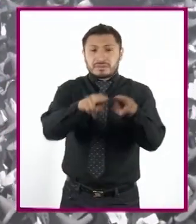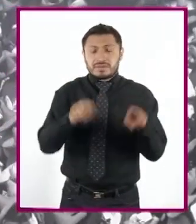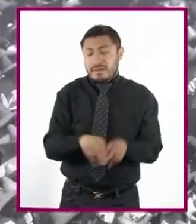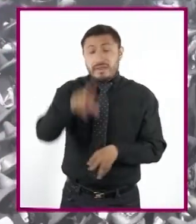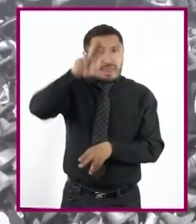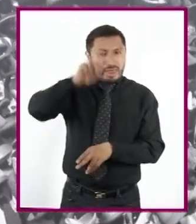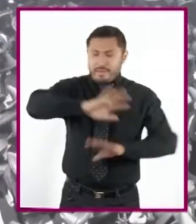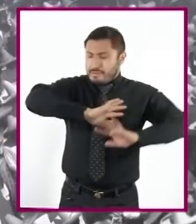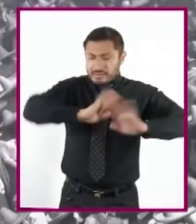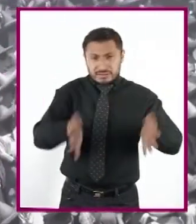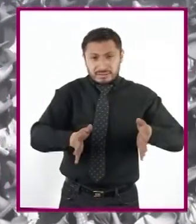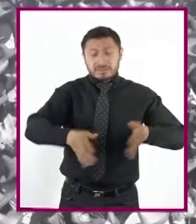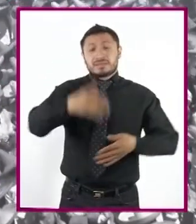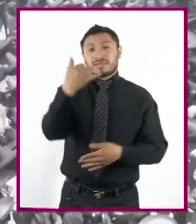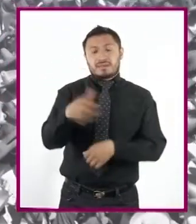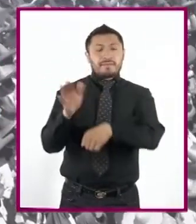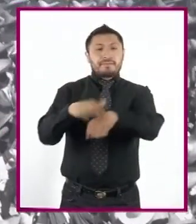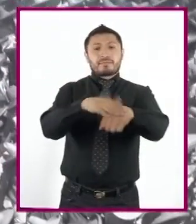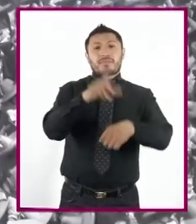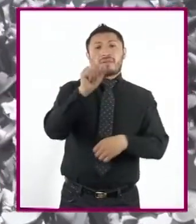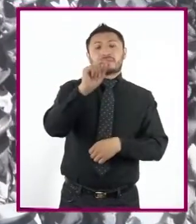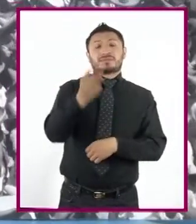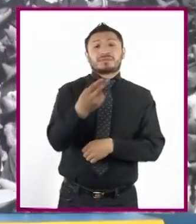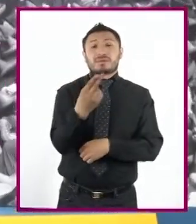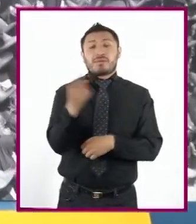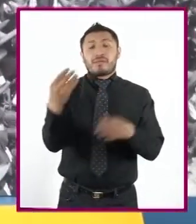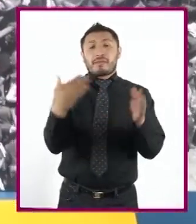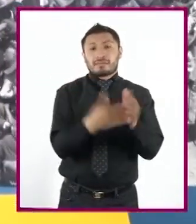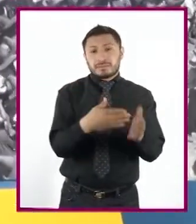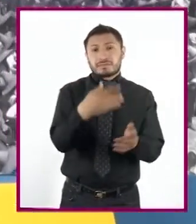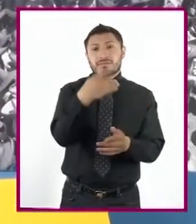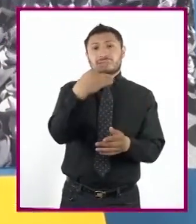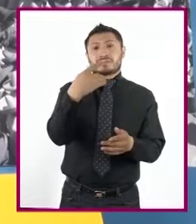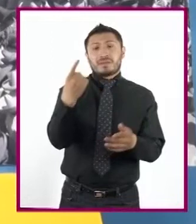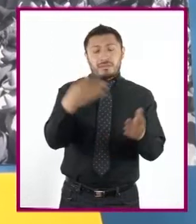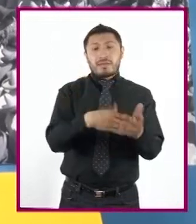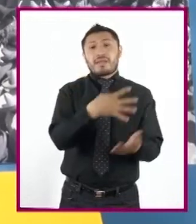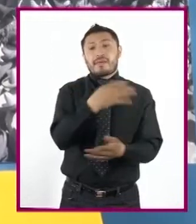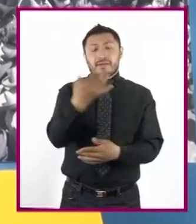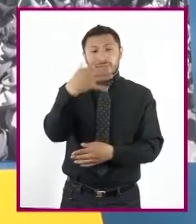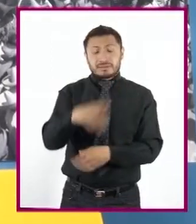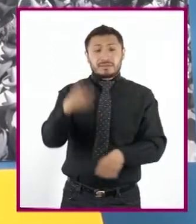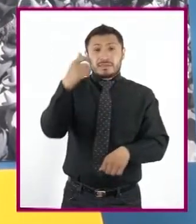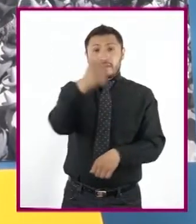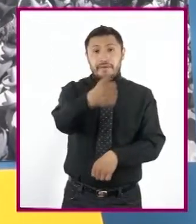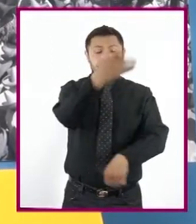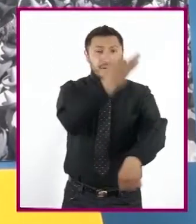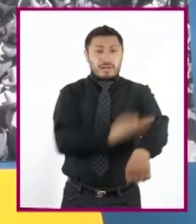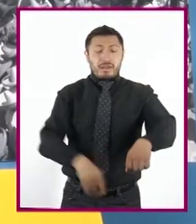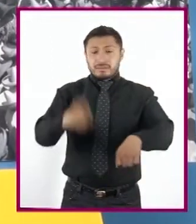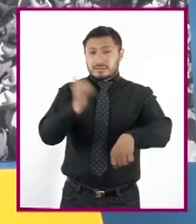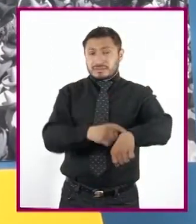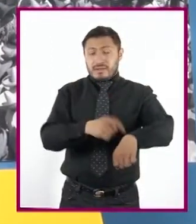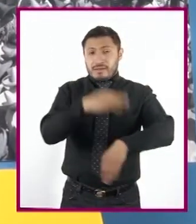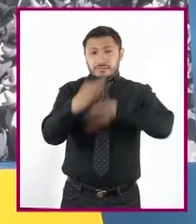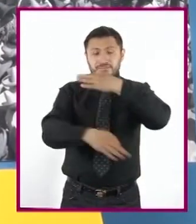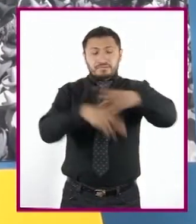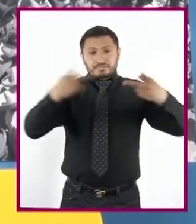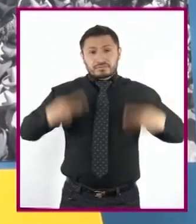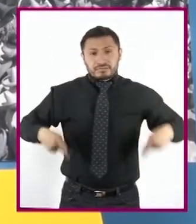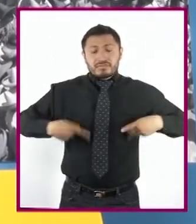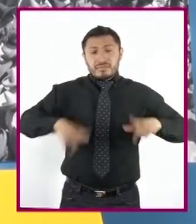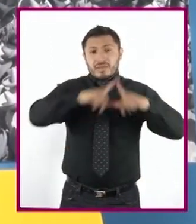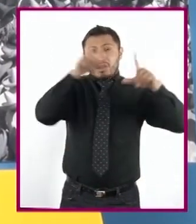convocaba a que el día 20 de noviembre de 1910, a partir de las 6 de la tarde, todos los ciudadanos de la República